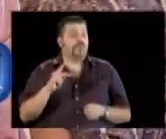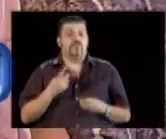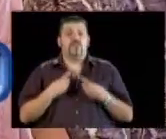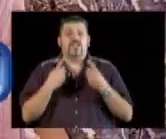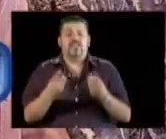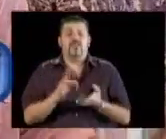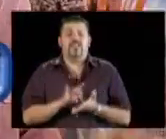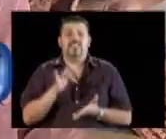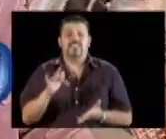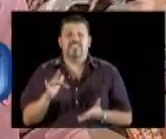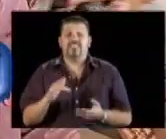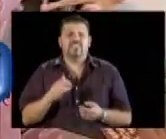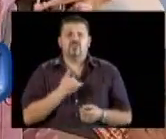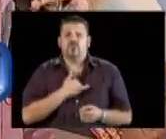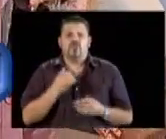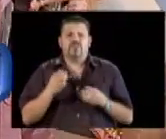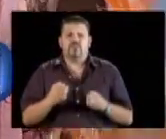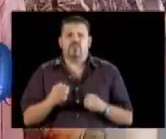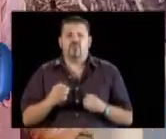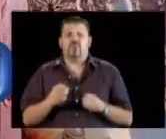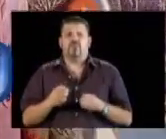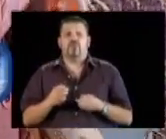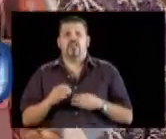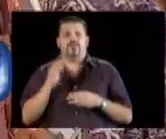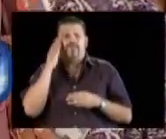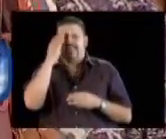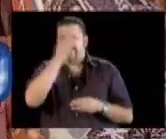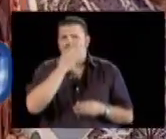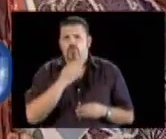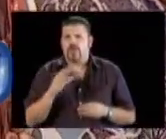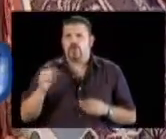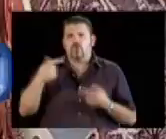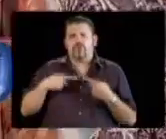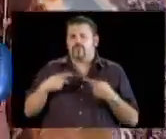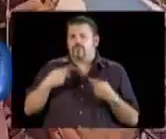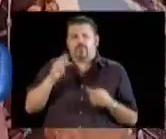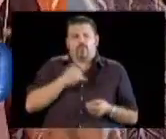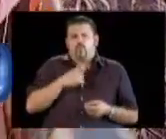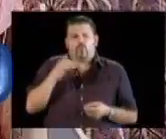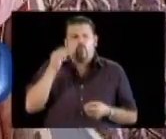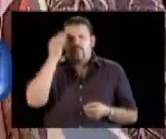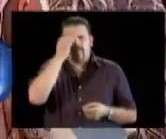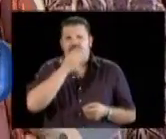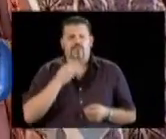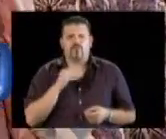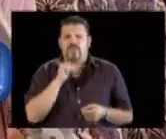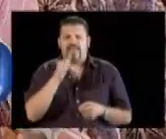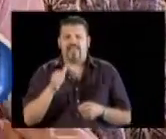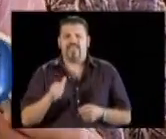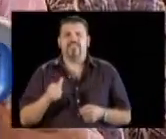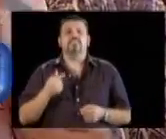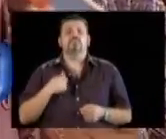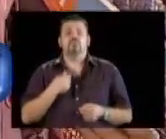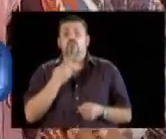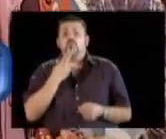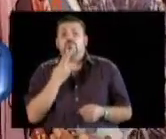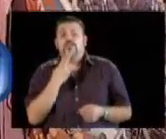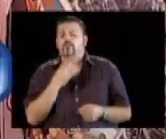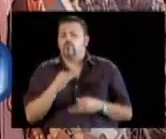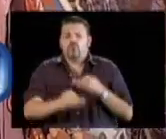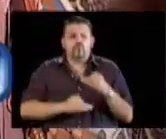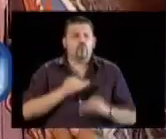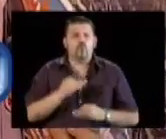las gracias porque estoy con la desmaquilladora, aunque no me maquillo mucho, pero estoy usándola todo lo que se